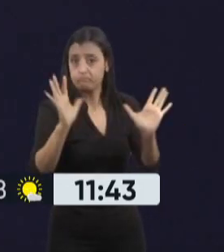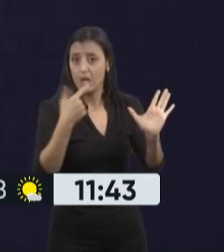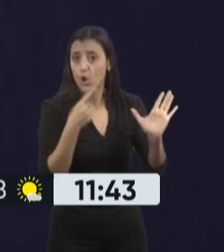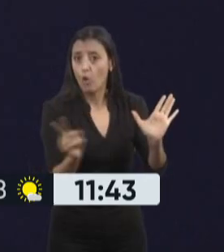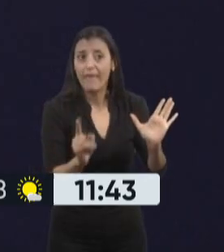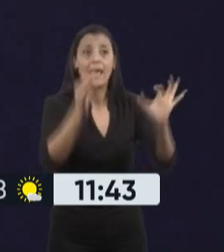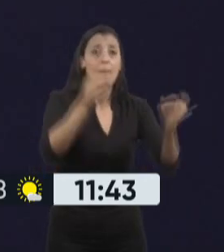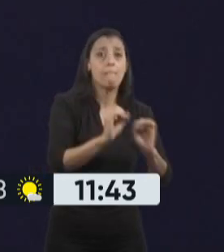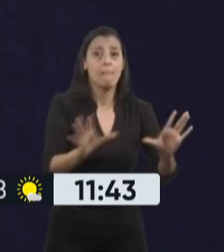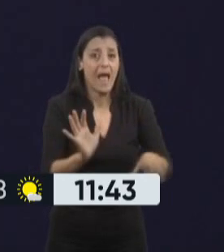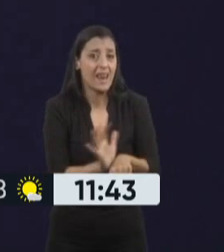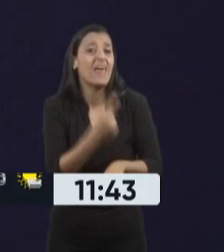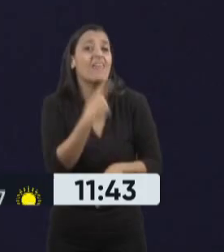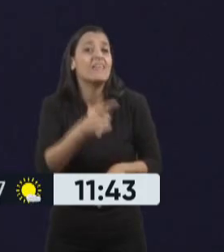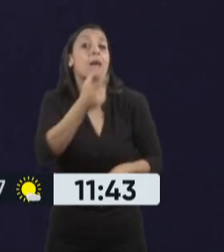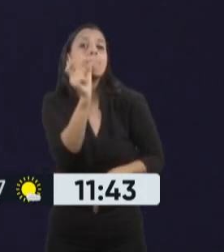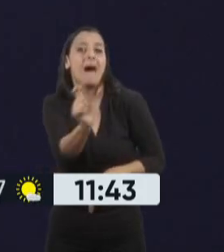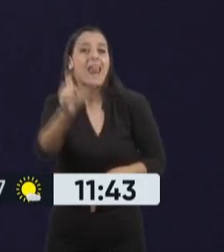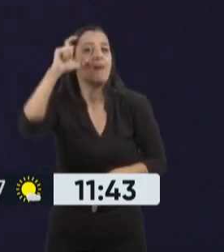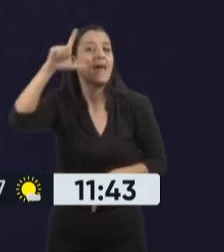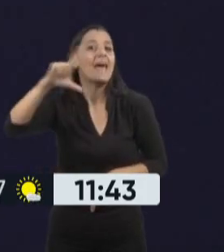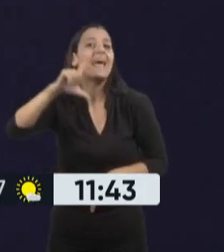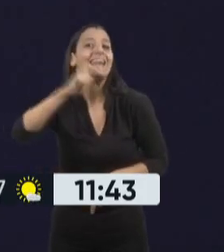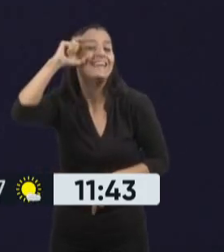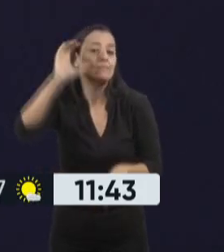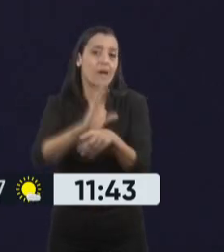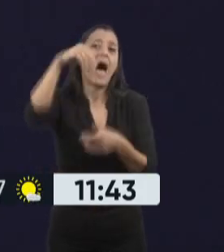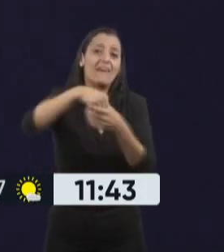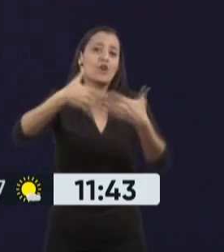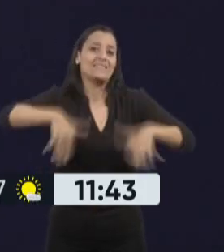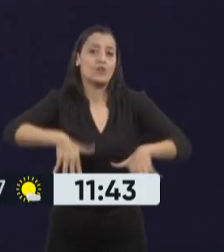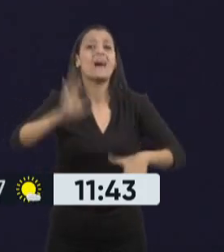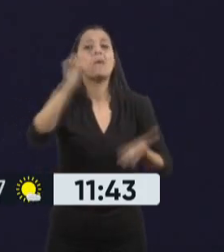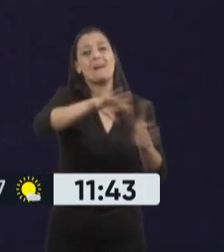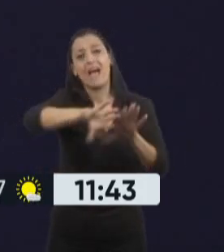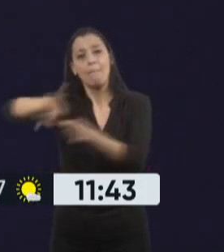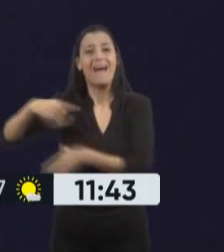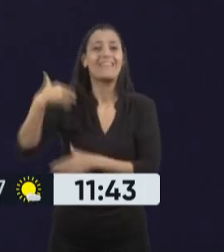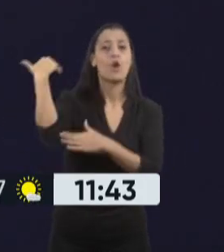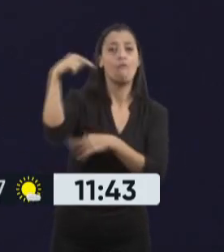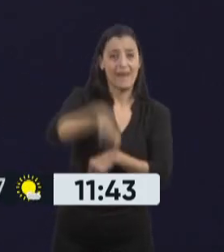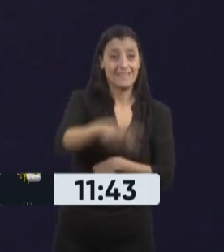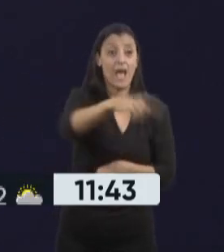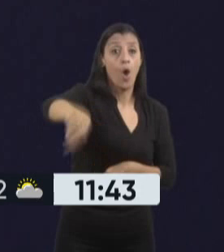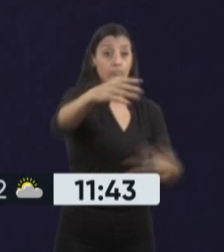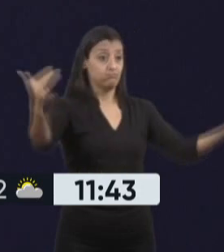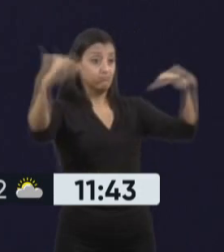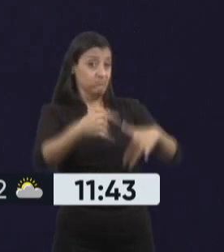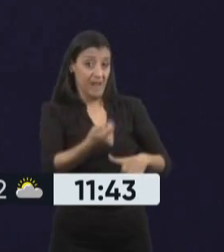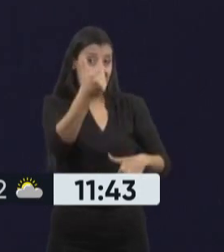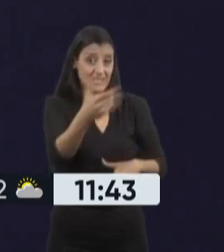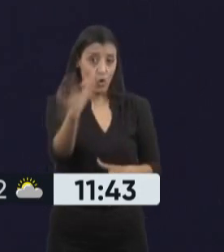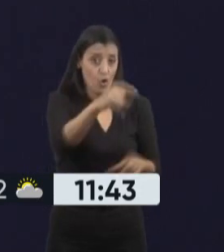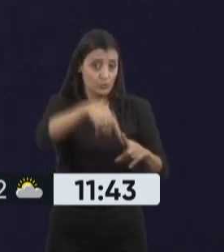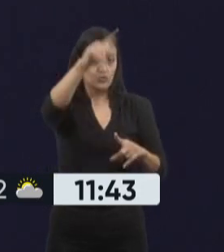participar de la vida periodística dentro de Casa Rosada, más allá de la conferencia, porque ustedes están acá prácticamente todo el día, digamos,